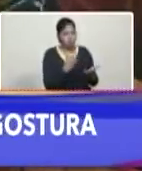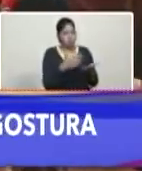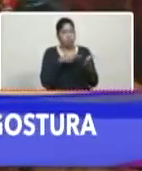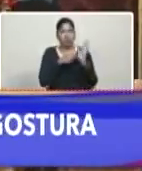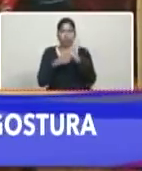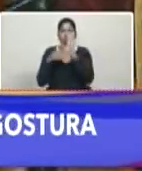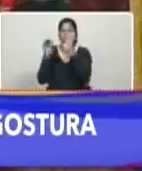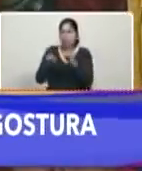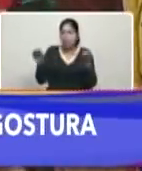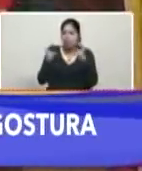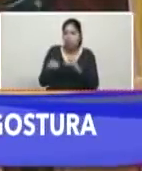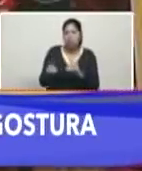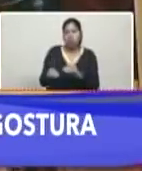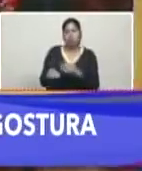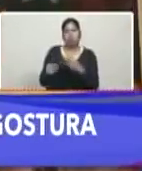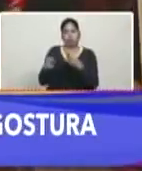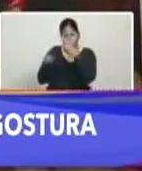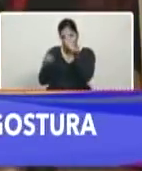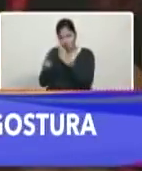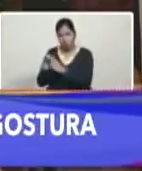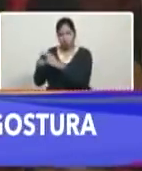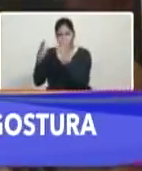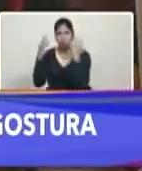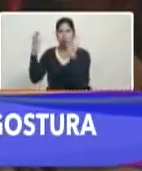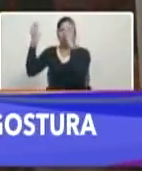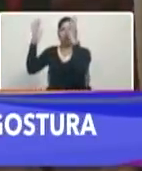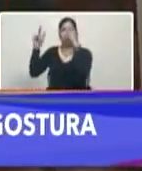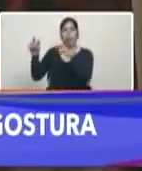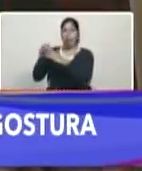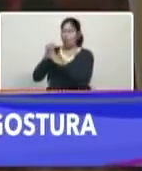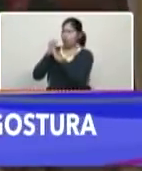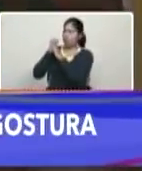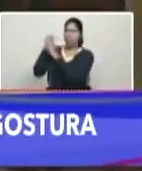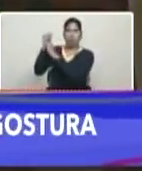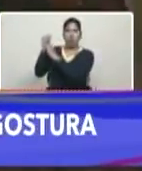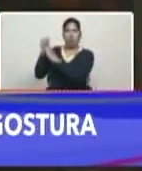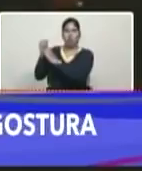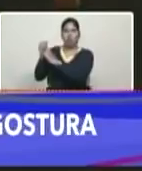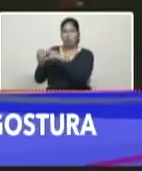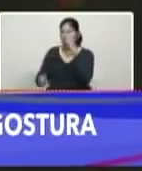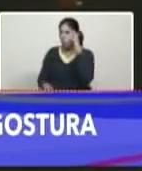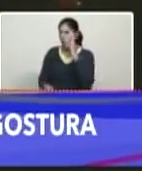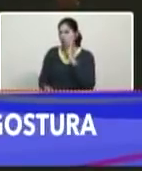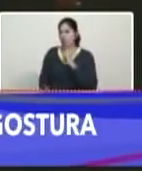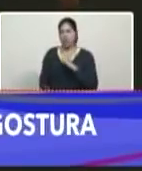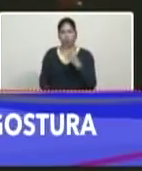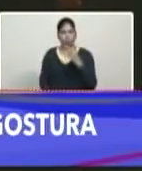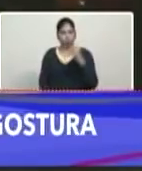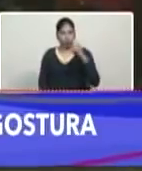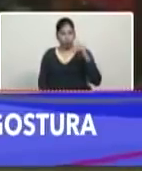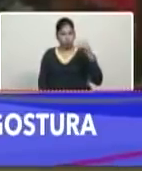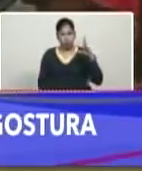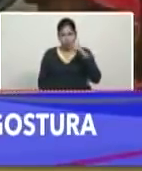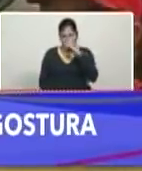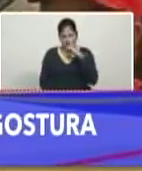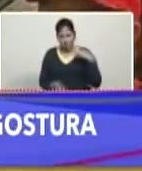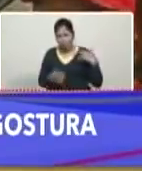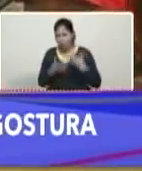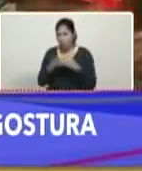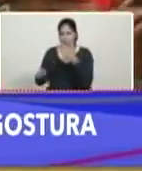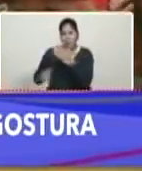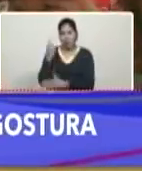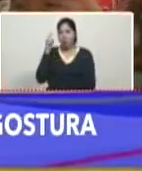Honor y gloria a nuestro comandante Hugo Chávez, el más grande bolivariano de 200 años en estas